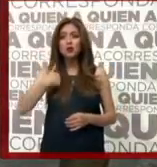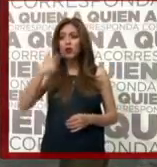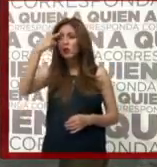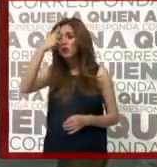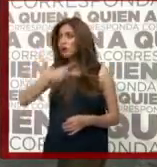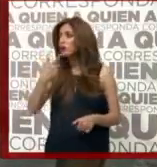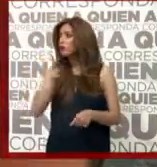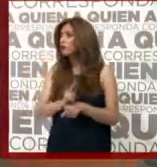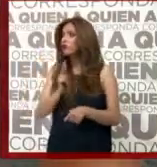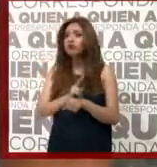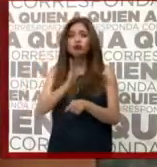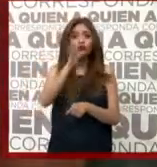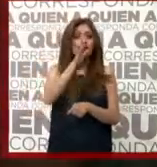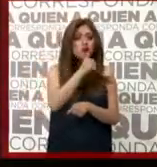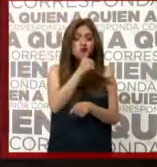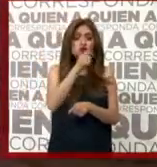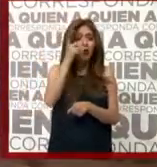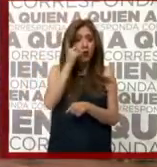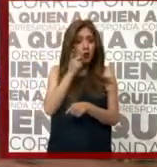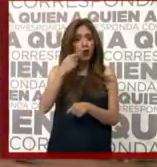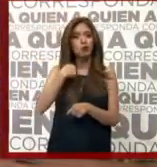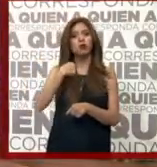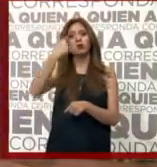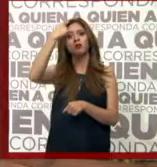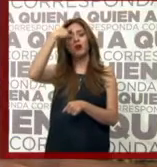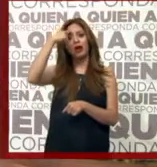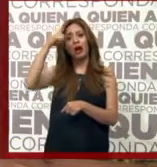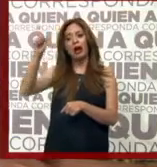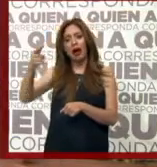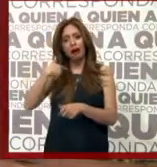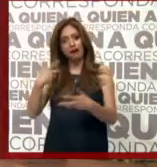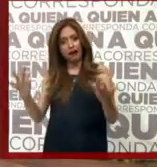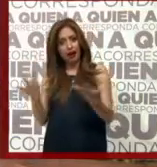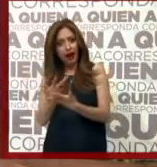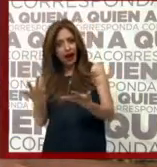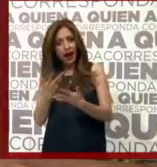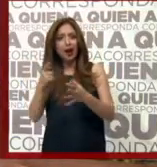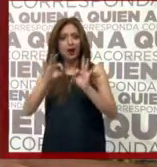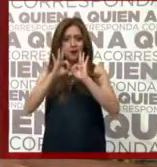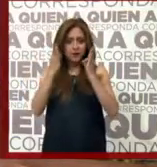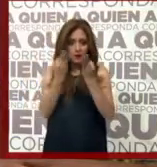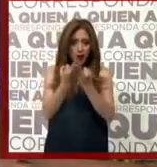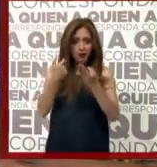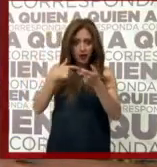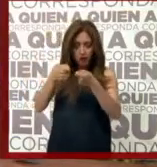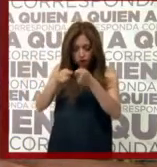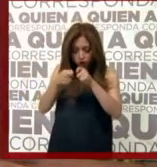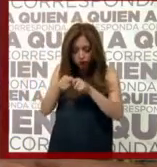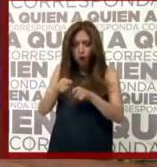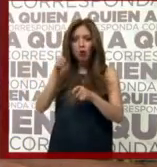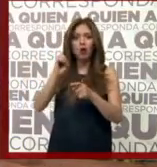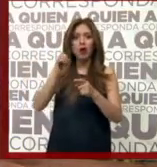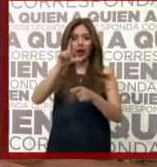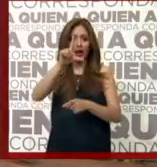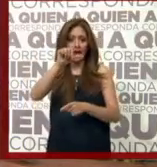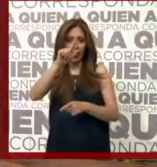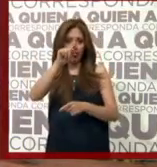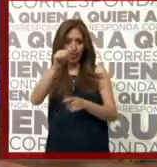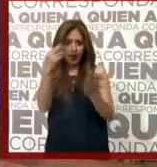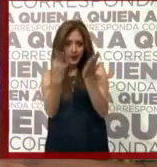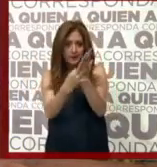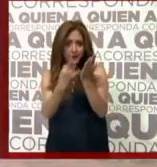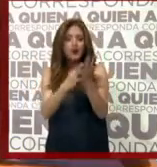no puede dormir, pues entonces busco alguna actividad, en este caso hacer figuras, ya sea con latas o con